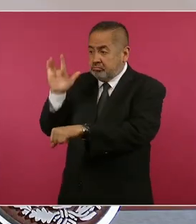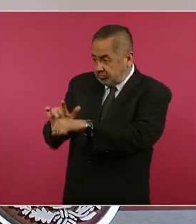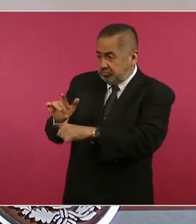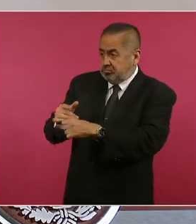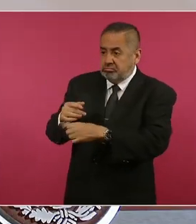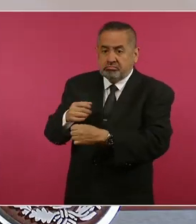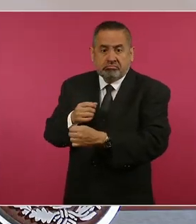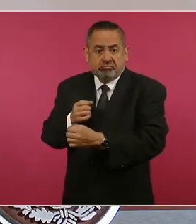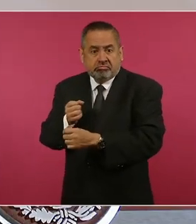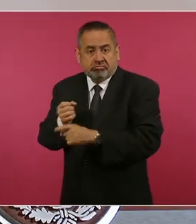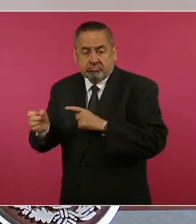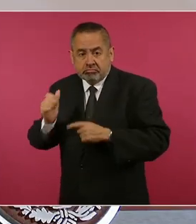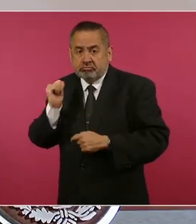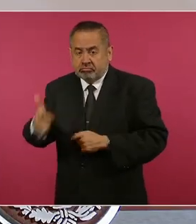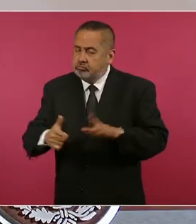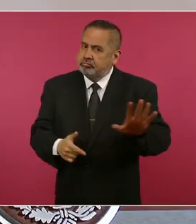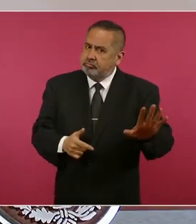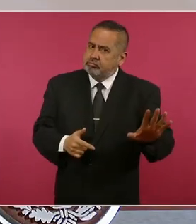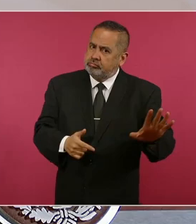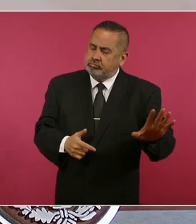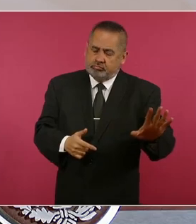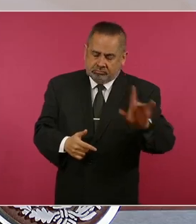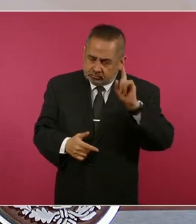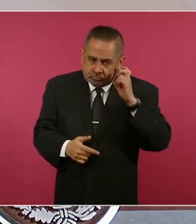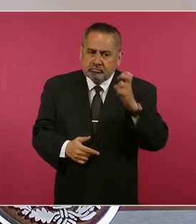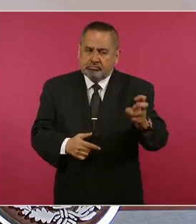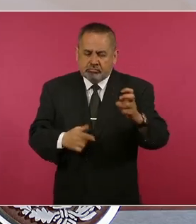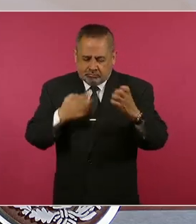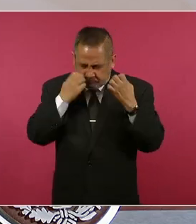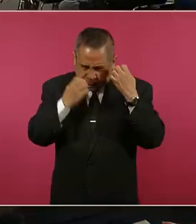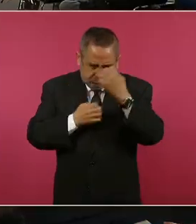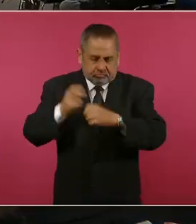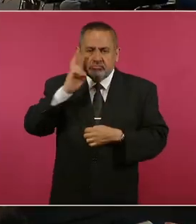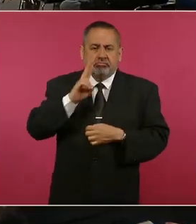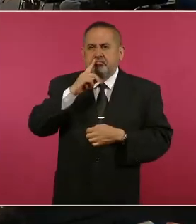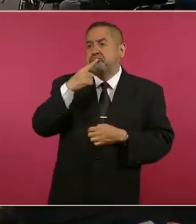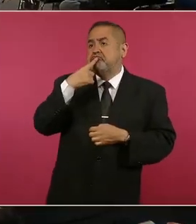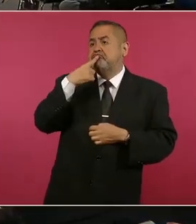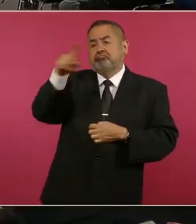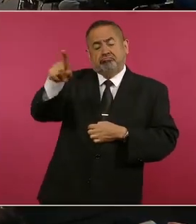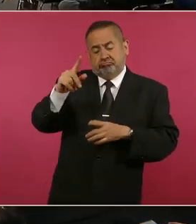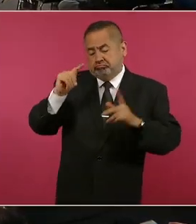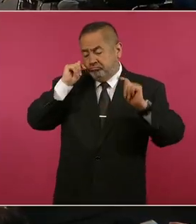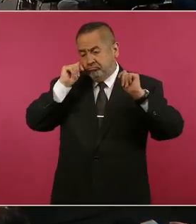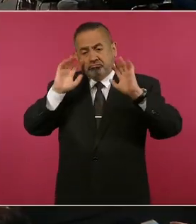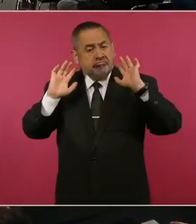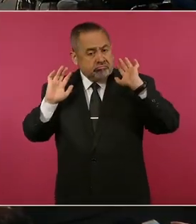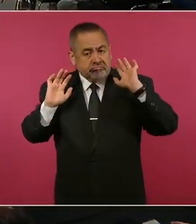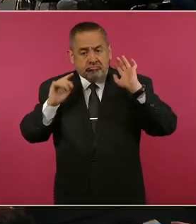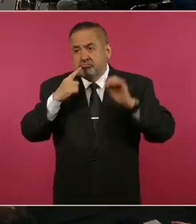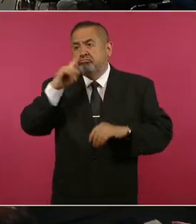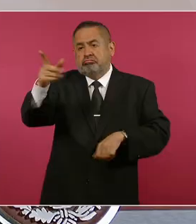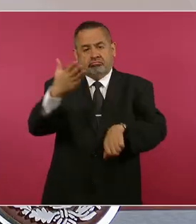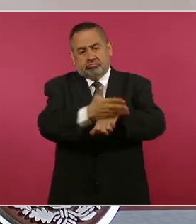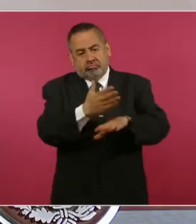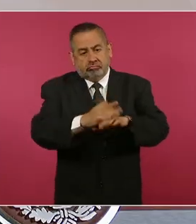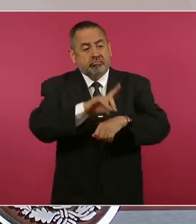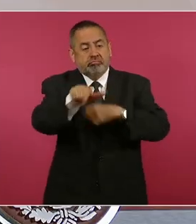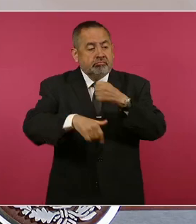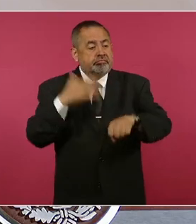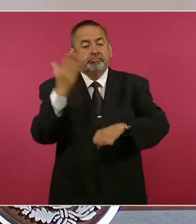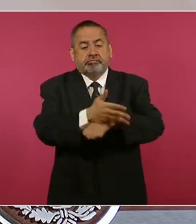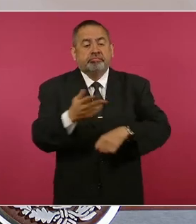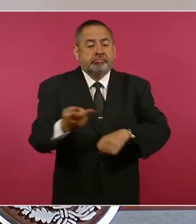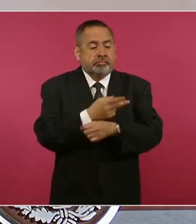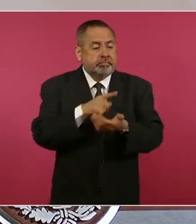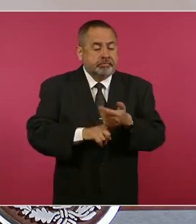que sí se debe explorar, y eso es exactamente lo que estamos haciendo. ¿Qué consecuencias va a traer directamente? Bueno, Ecuador y la